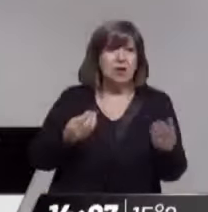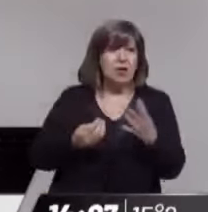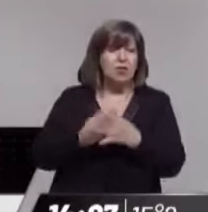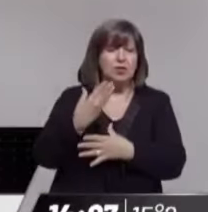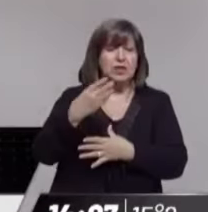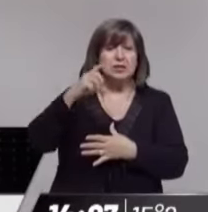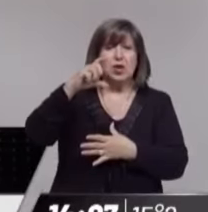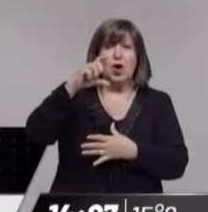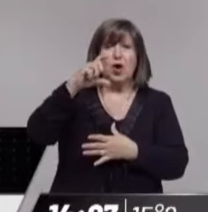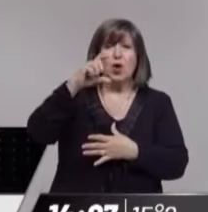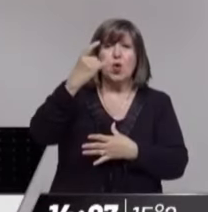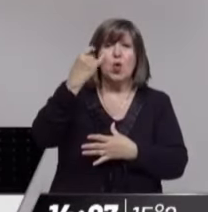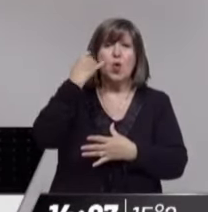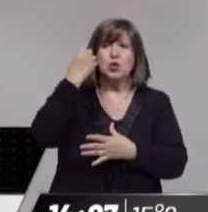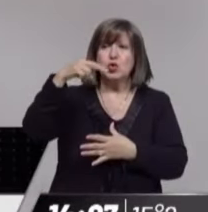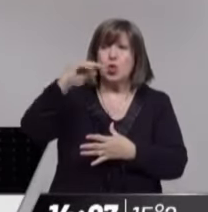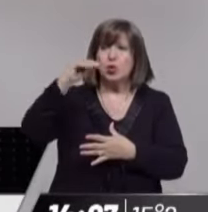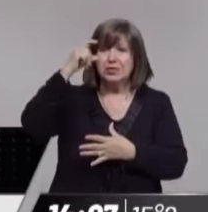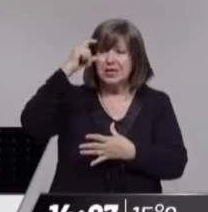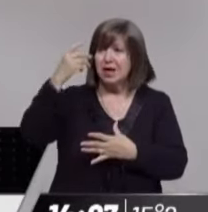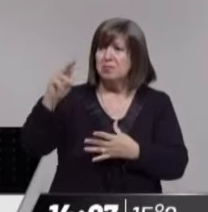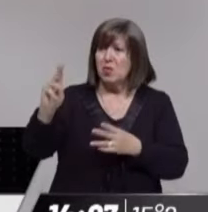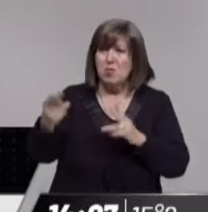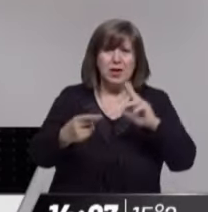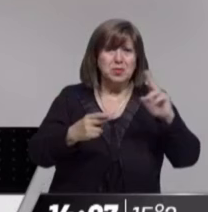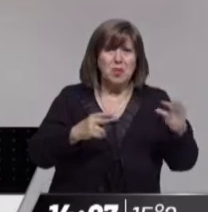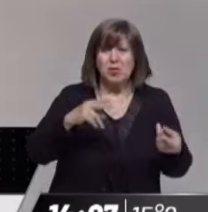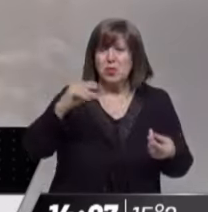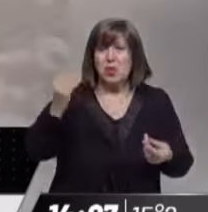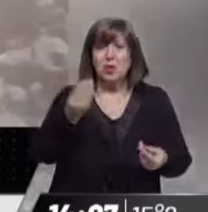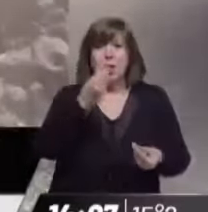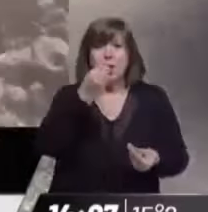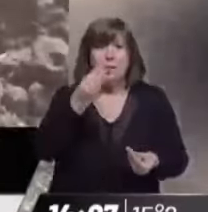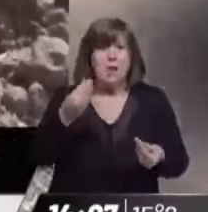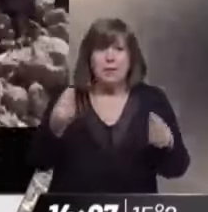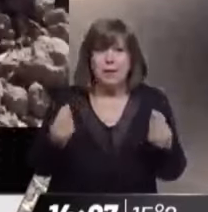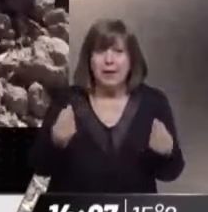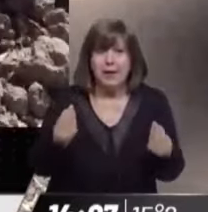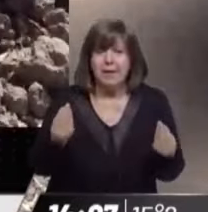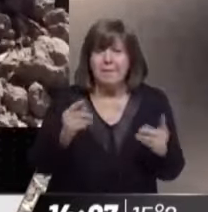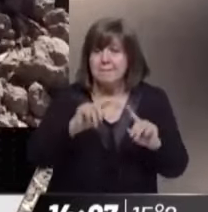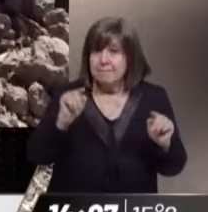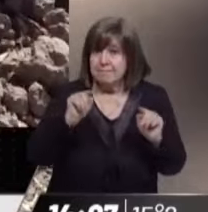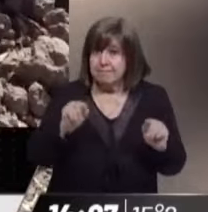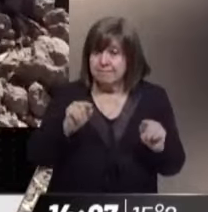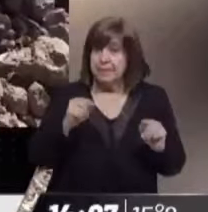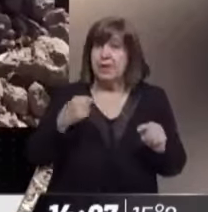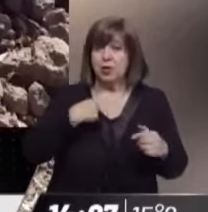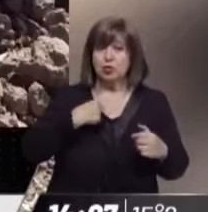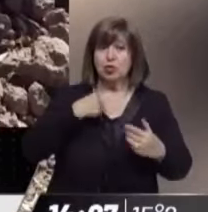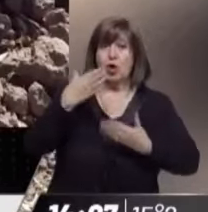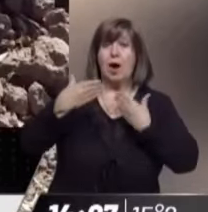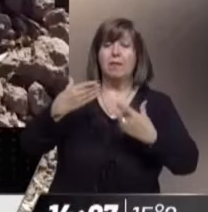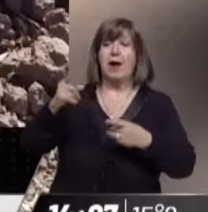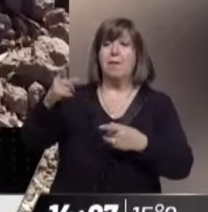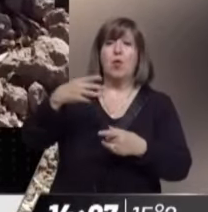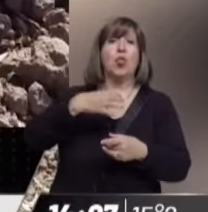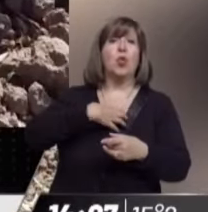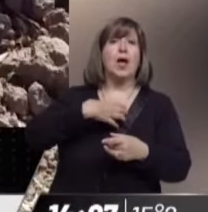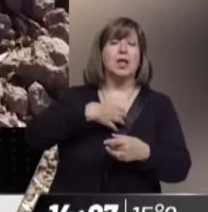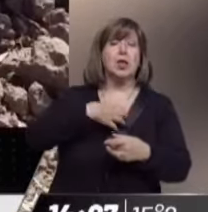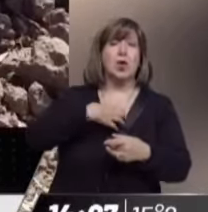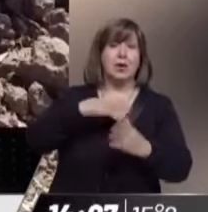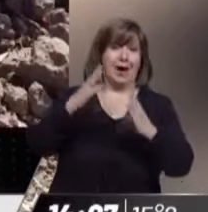también el personal de fauna. Nosotros hablamos con uno de los propietarios de estas fincas,